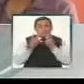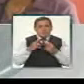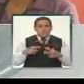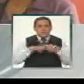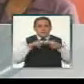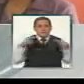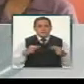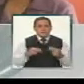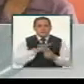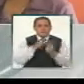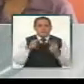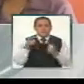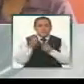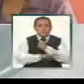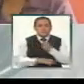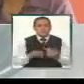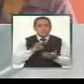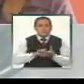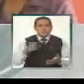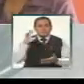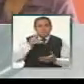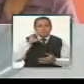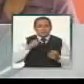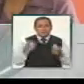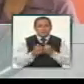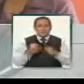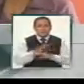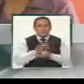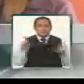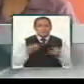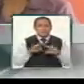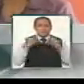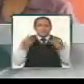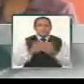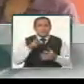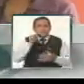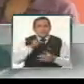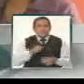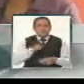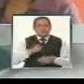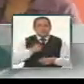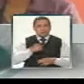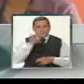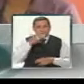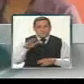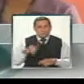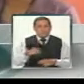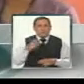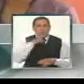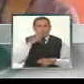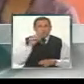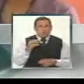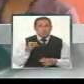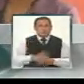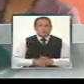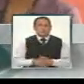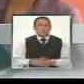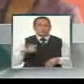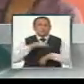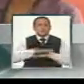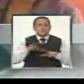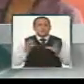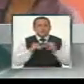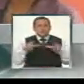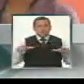binacional que busque erradicar la violencia familiar y sexual contra niños, niñas y adolescentes, sobre todo en la